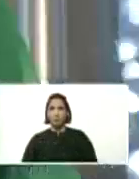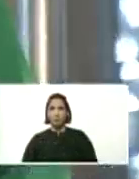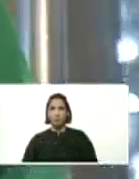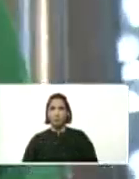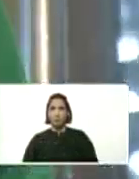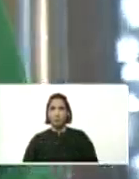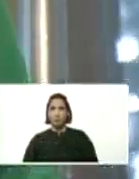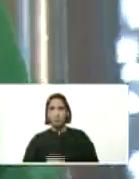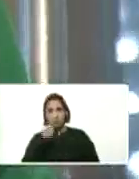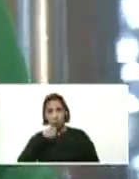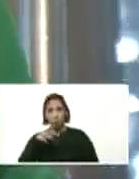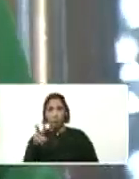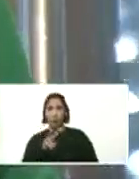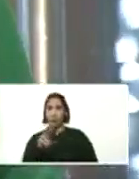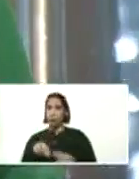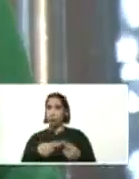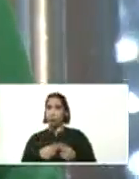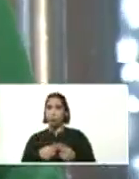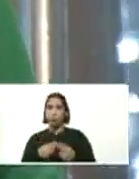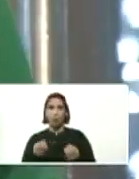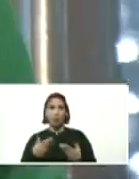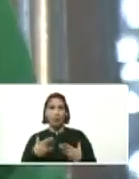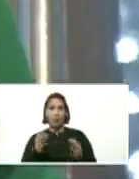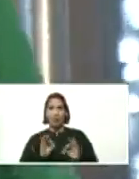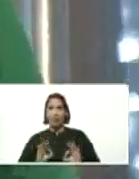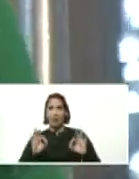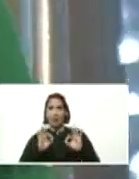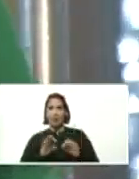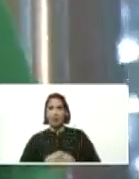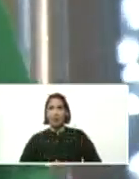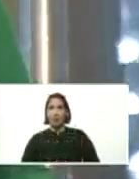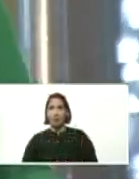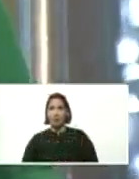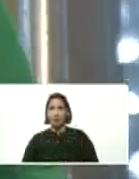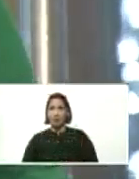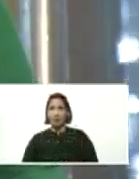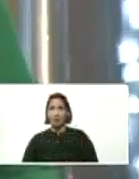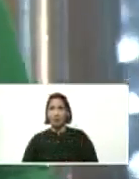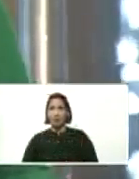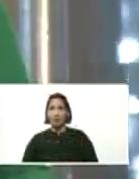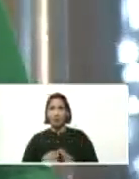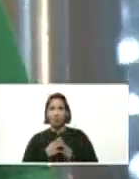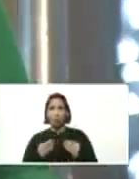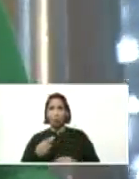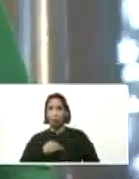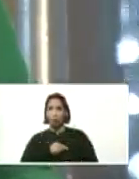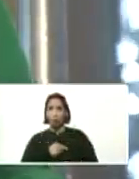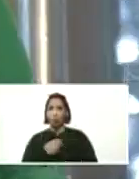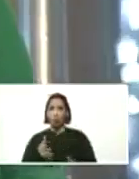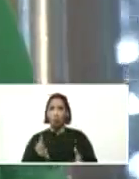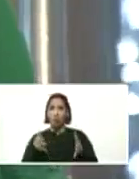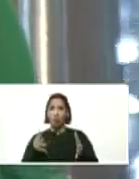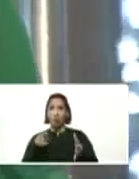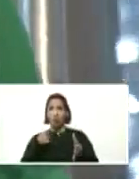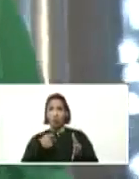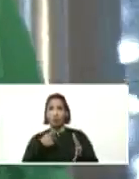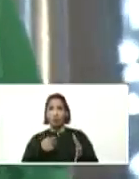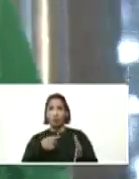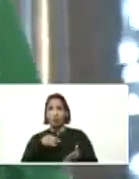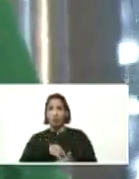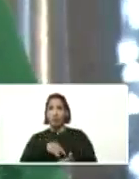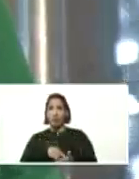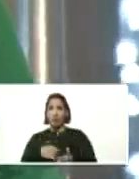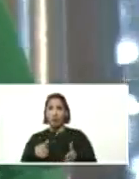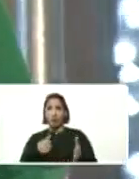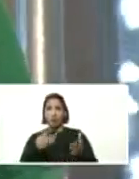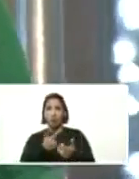Bueno, al pueblo de Venezuela nunca nos ha regalado nadie. Todo nos lo hemos ganado. Y ahí, en Carabobo, Caminos